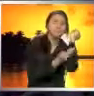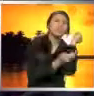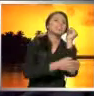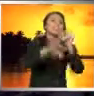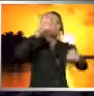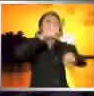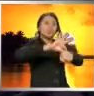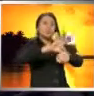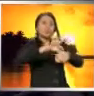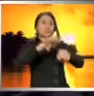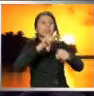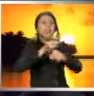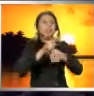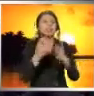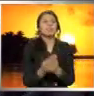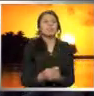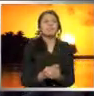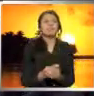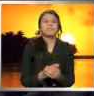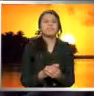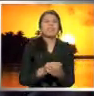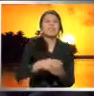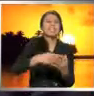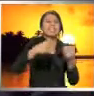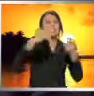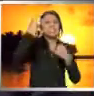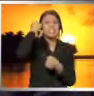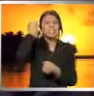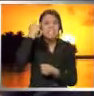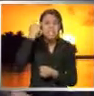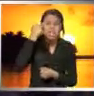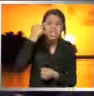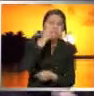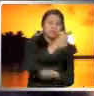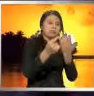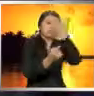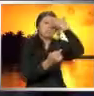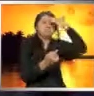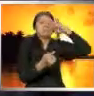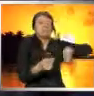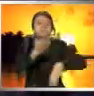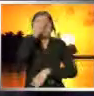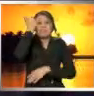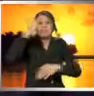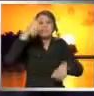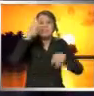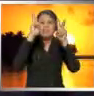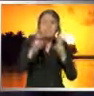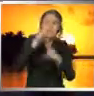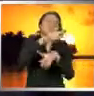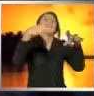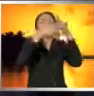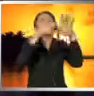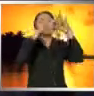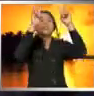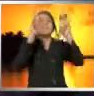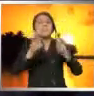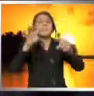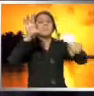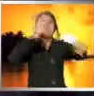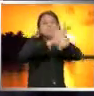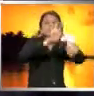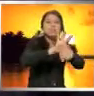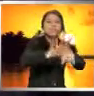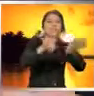imponían, y sobre todo a mujeres en áreas indígenas y rurales. Entonces, sí se ha hablado mucho de la discriminación en el ámbito médico contra